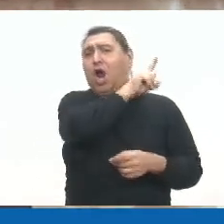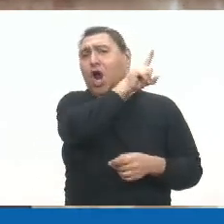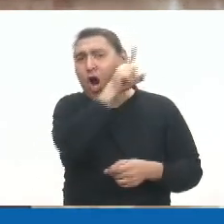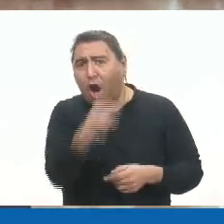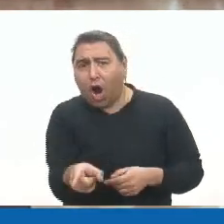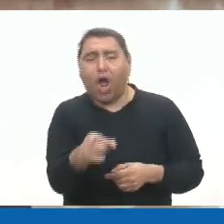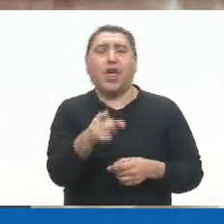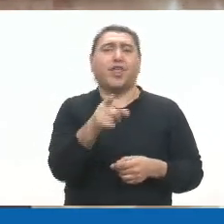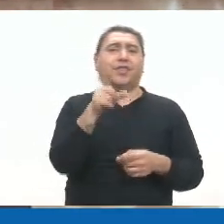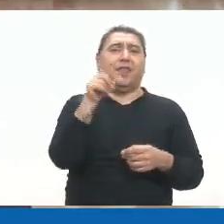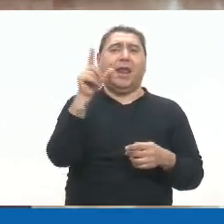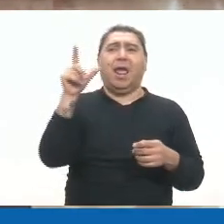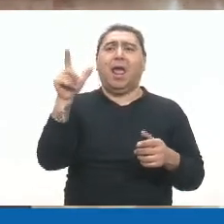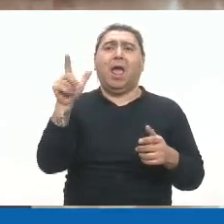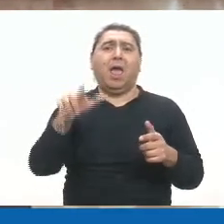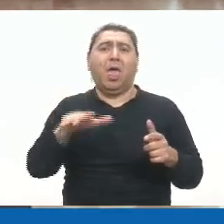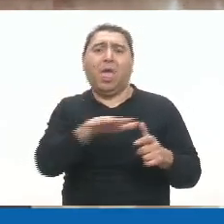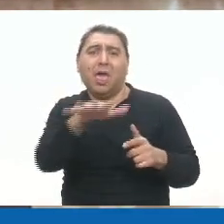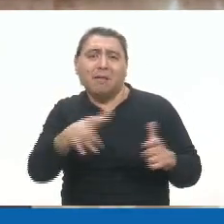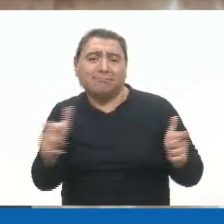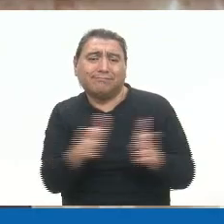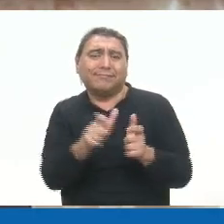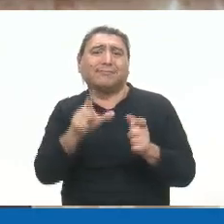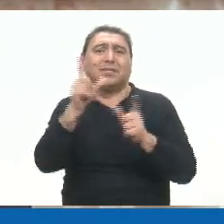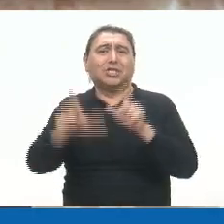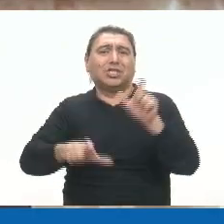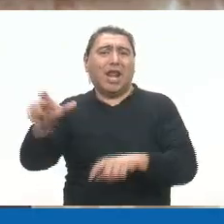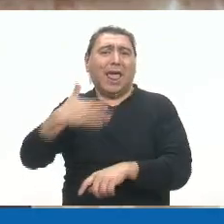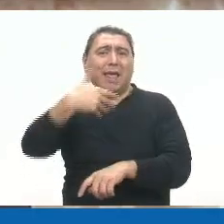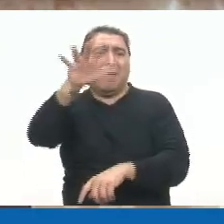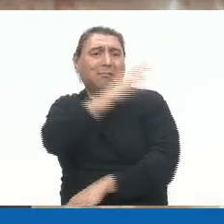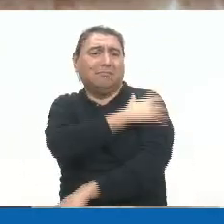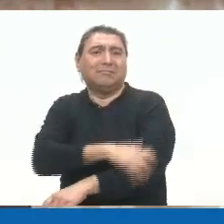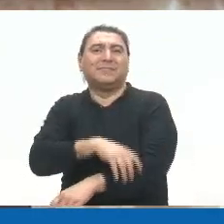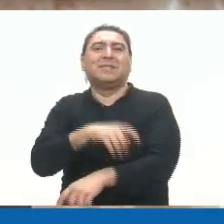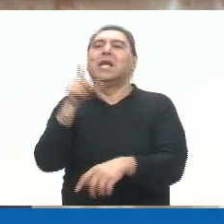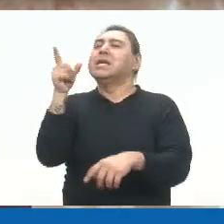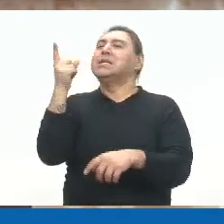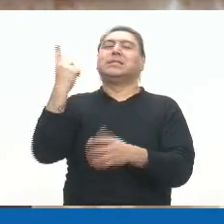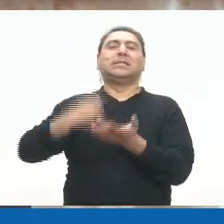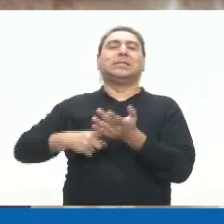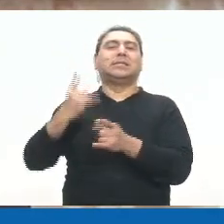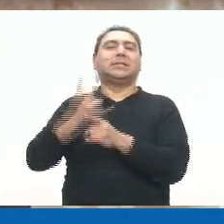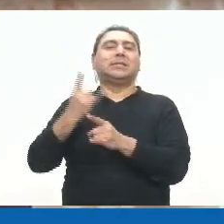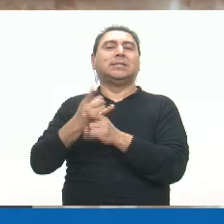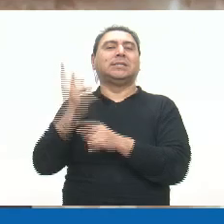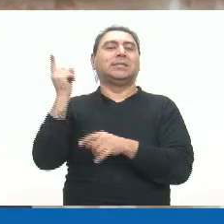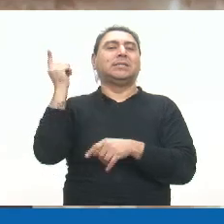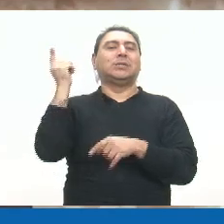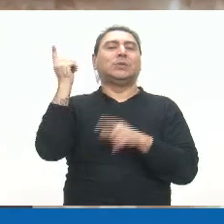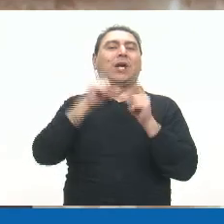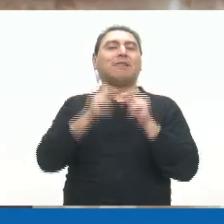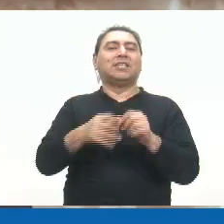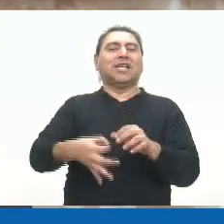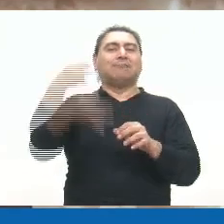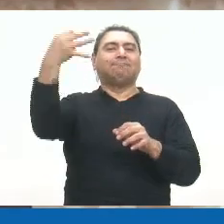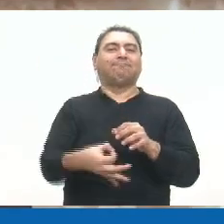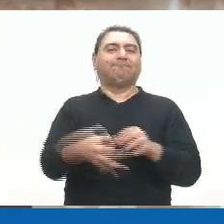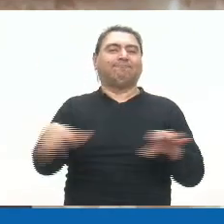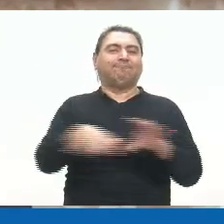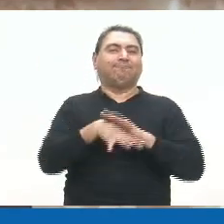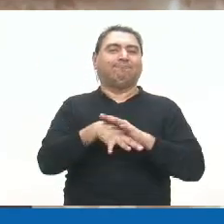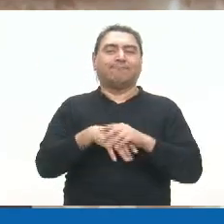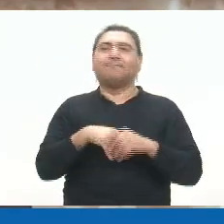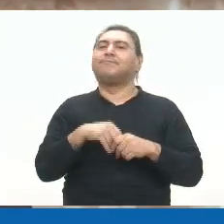contra las minorías y las personas vulnerables siempre elige un una fecha significativa